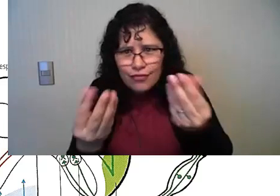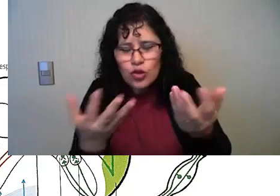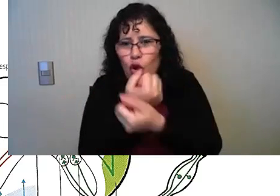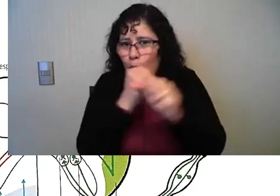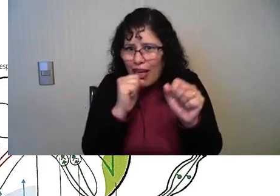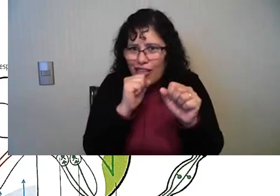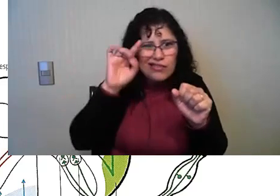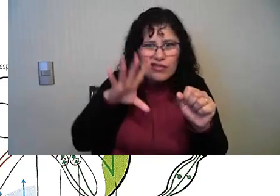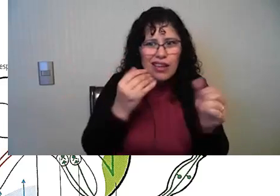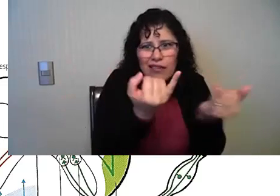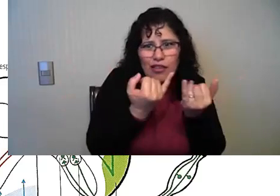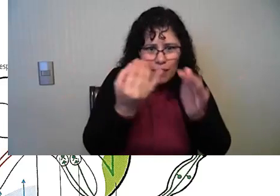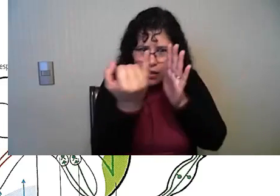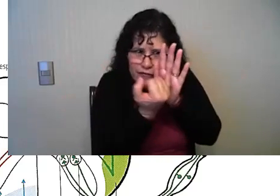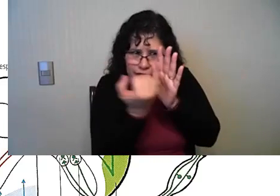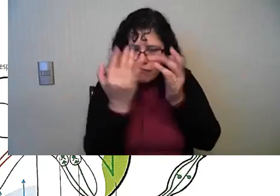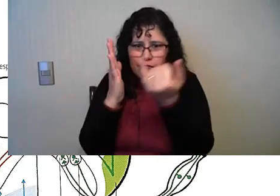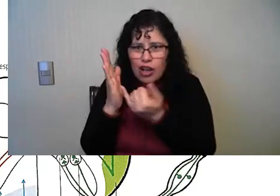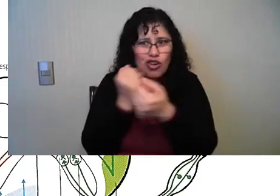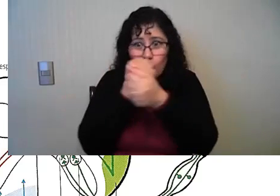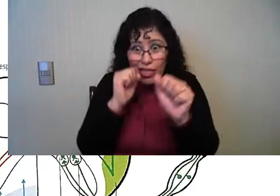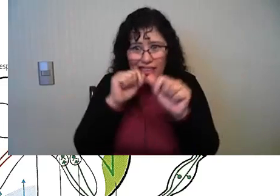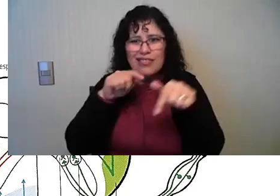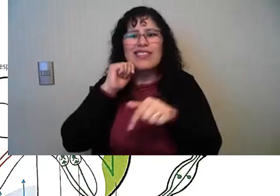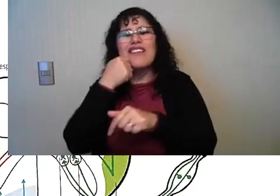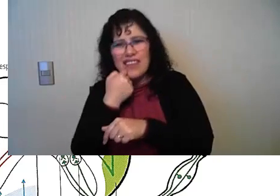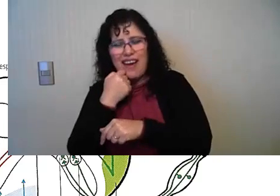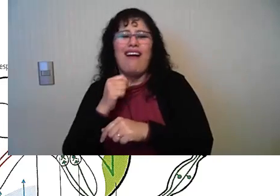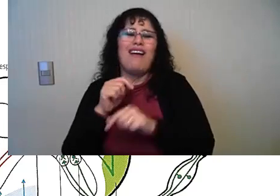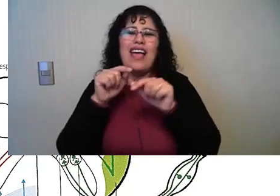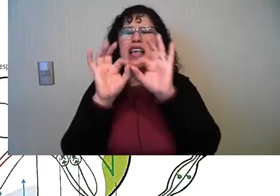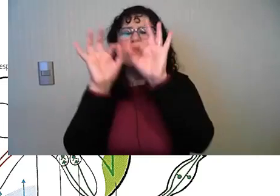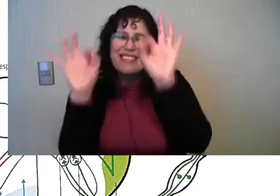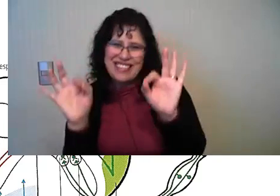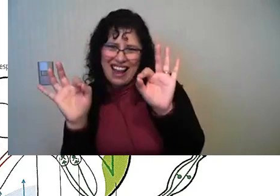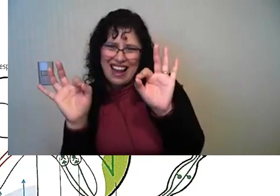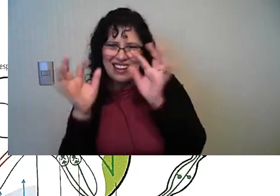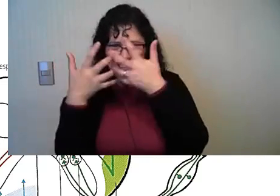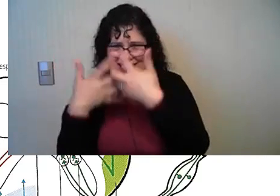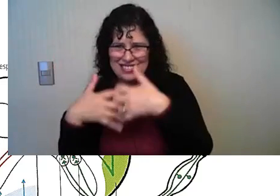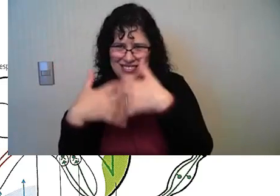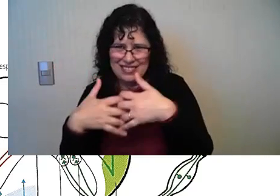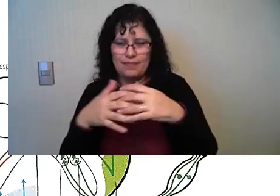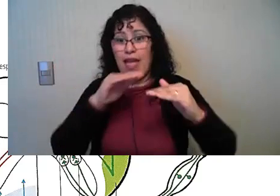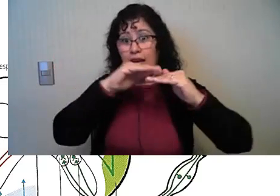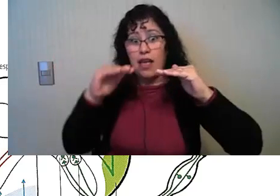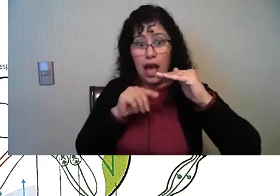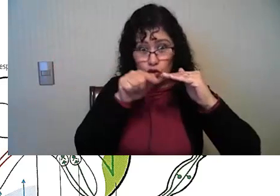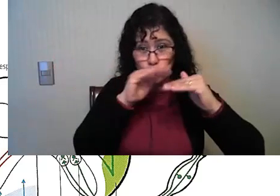gusto. Y la parte inferior tiene función sensitiva visceral.